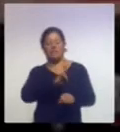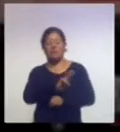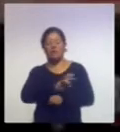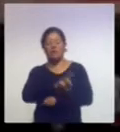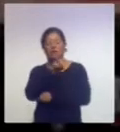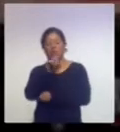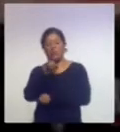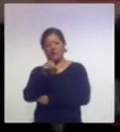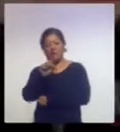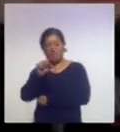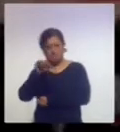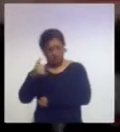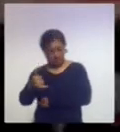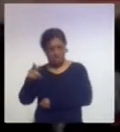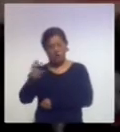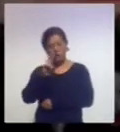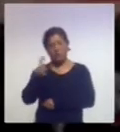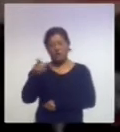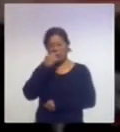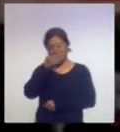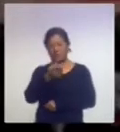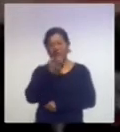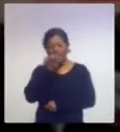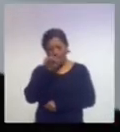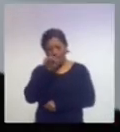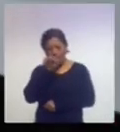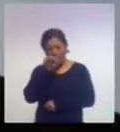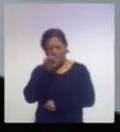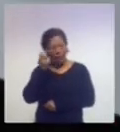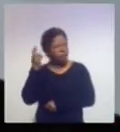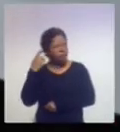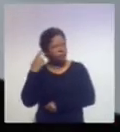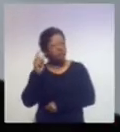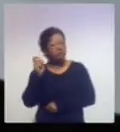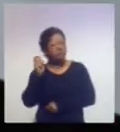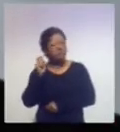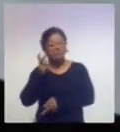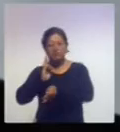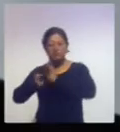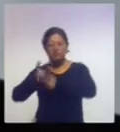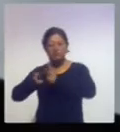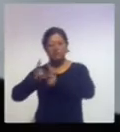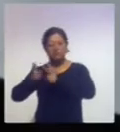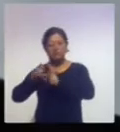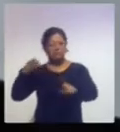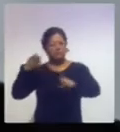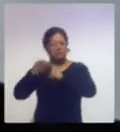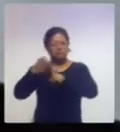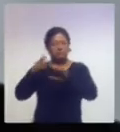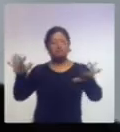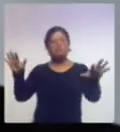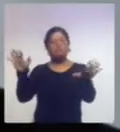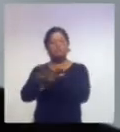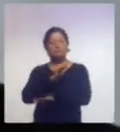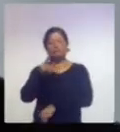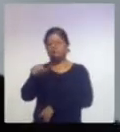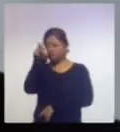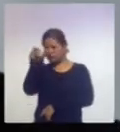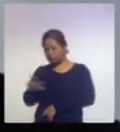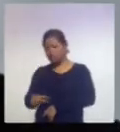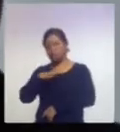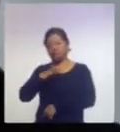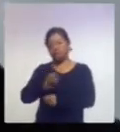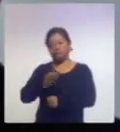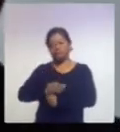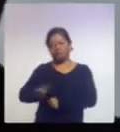Rodríguez, divulgó el jueves un audio en el que Newman y Avendaño conversan por teléfono sobre la pertinencia de cambiar la postura que sostiene el gobierno en